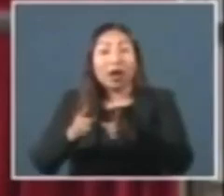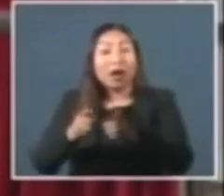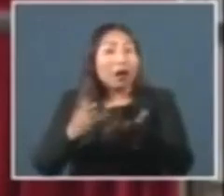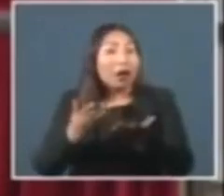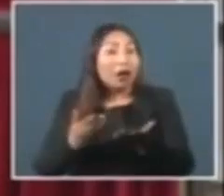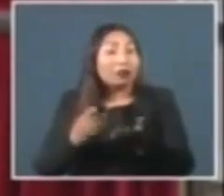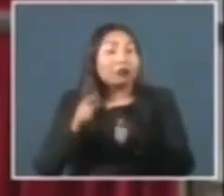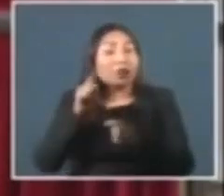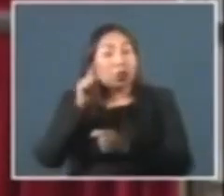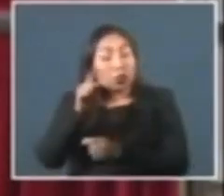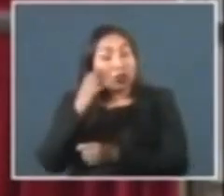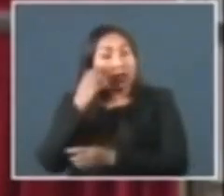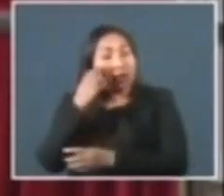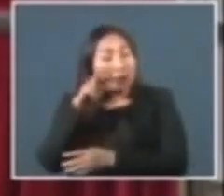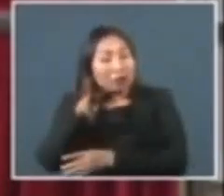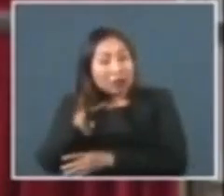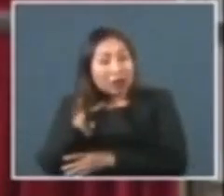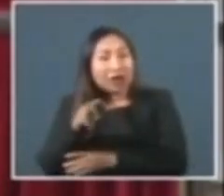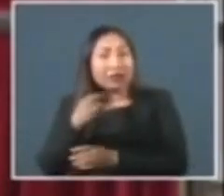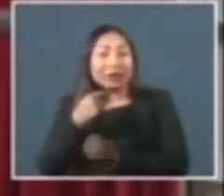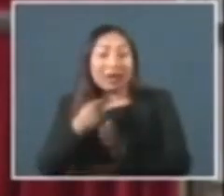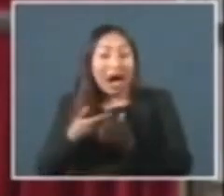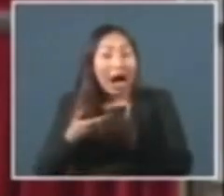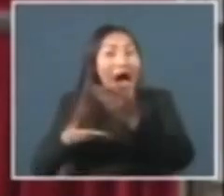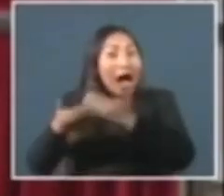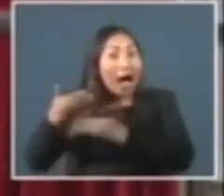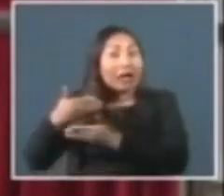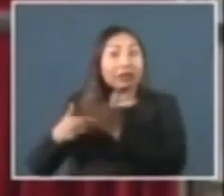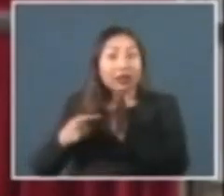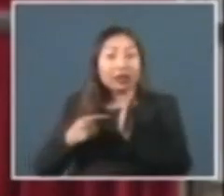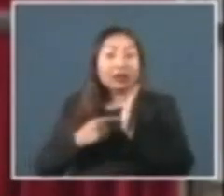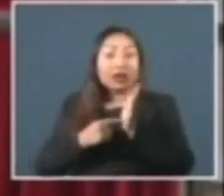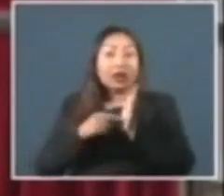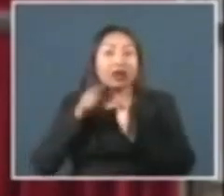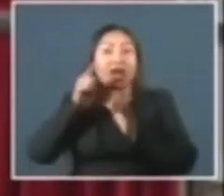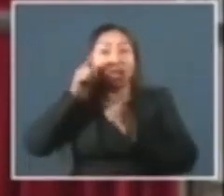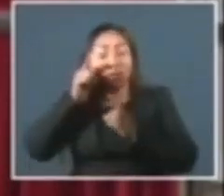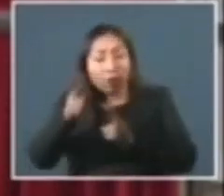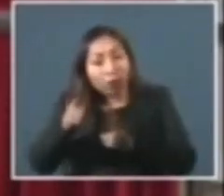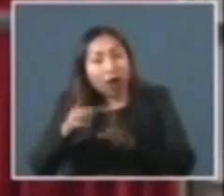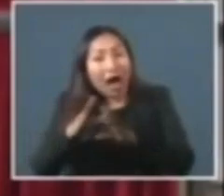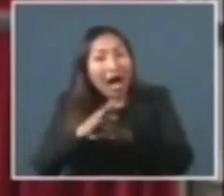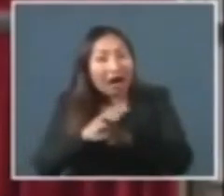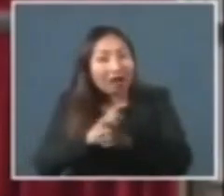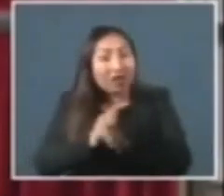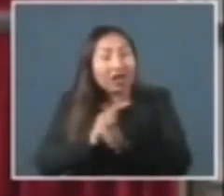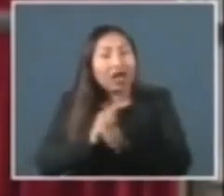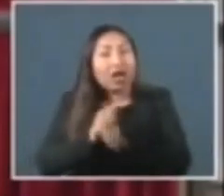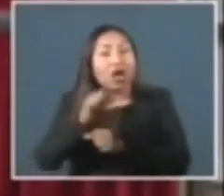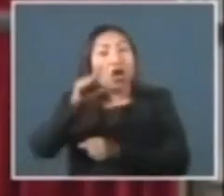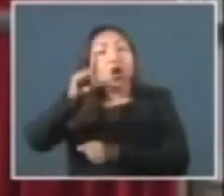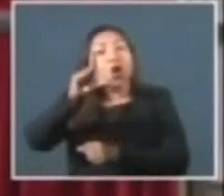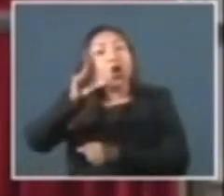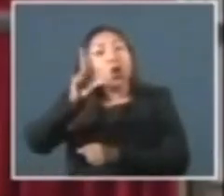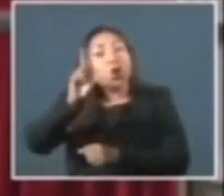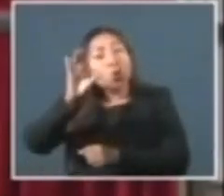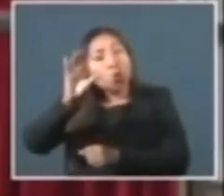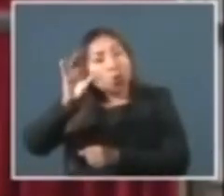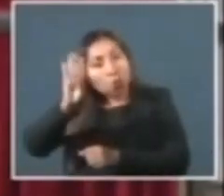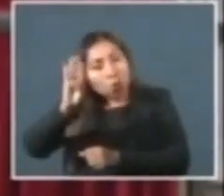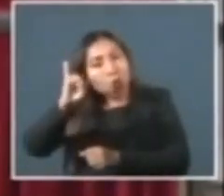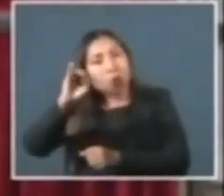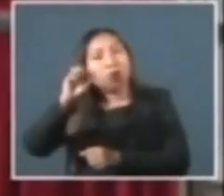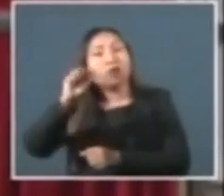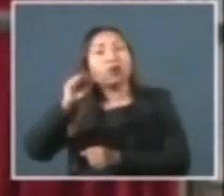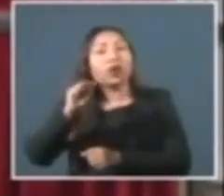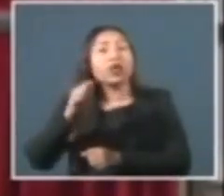usted había sido señalado, denunciado previamente por la señora Lubia, que estaba en el